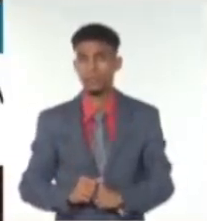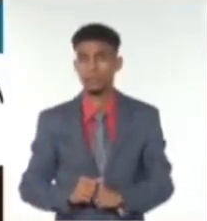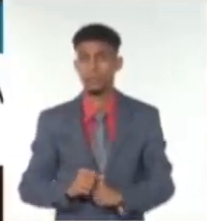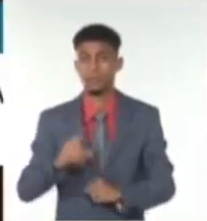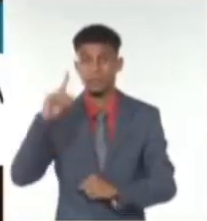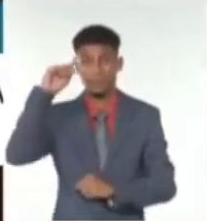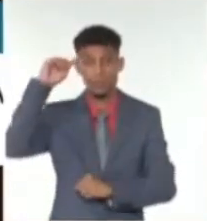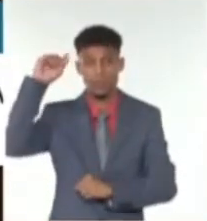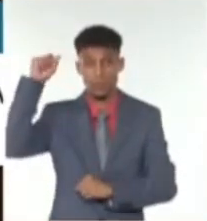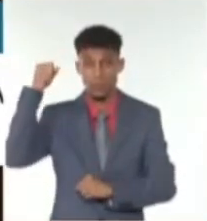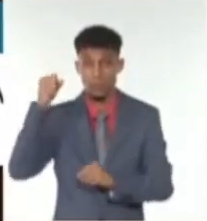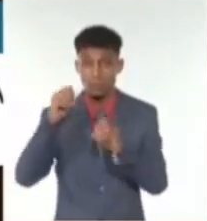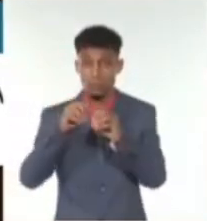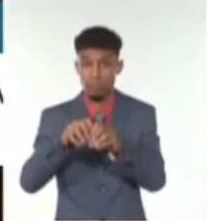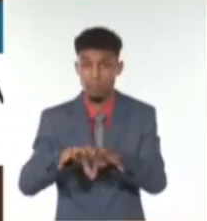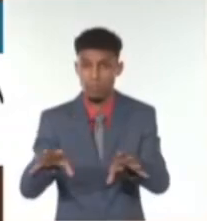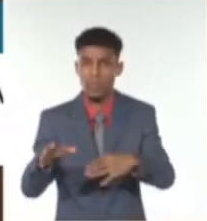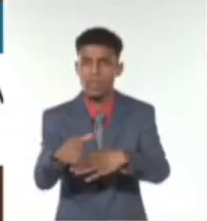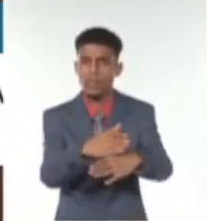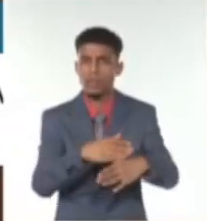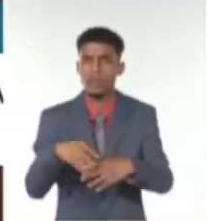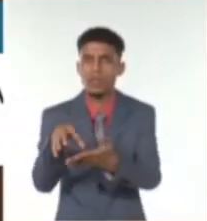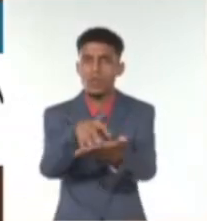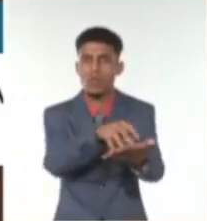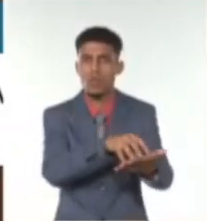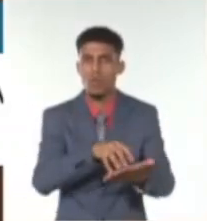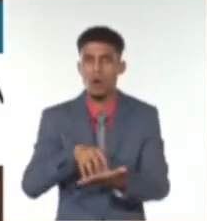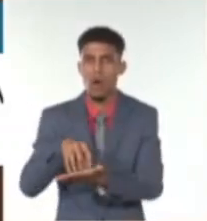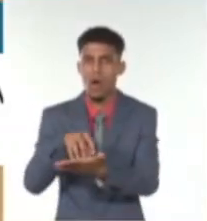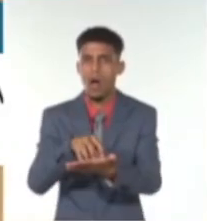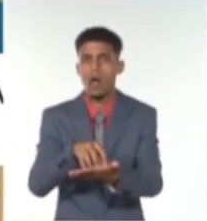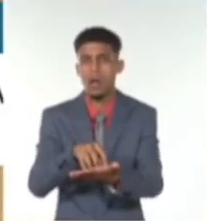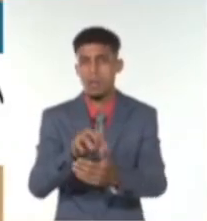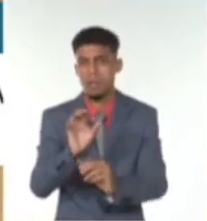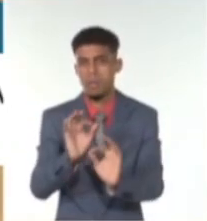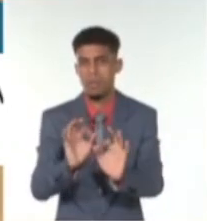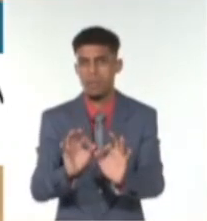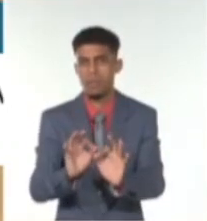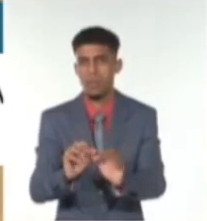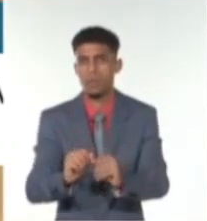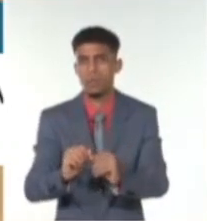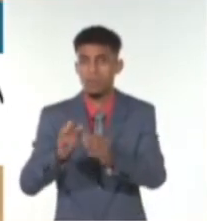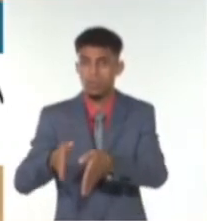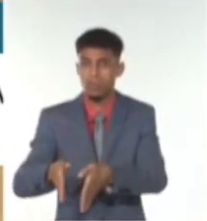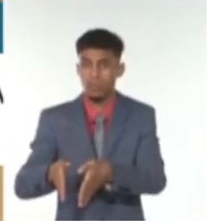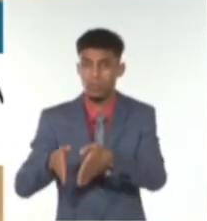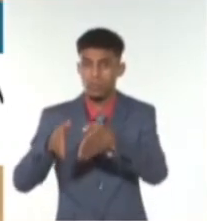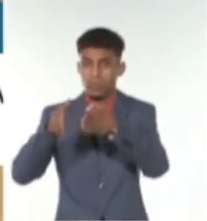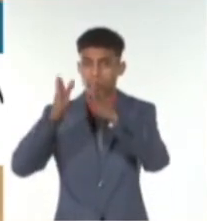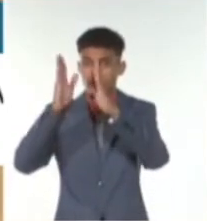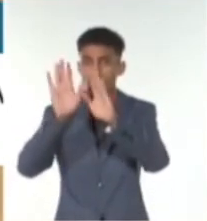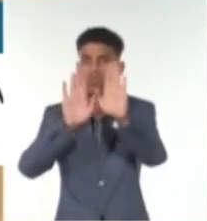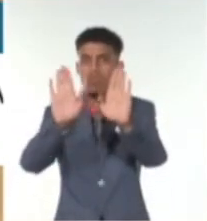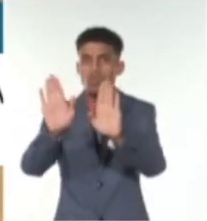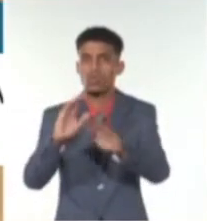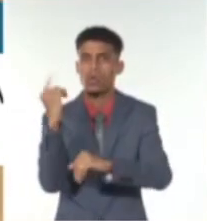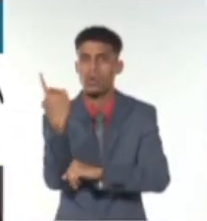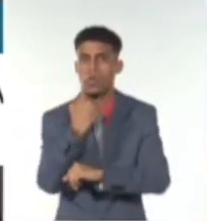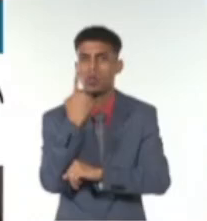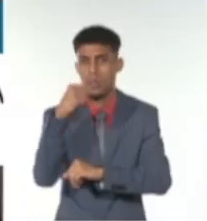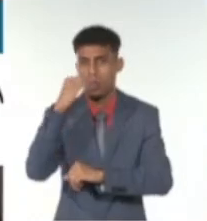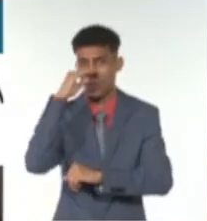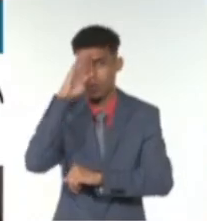de la Persistencia ocupa varios espacios de los niveles tercero y quinto del edificio de arte universal del Museo Nacional de Bellas